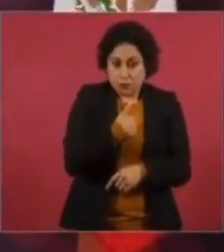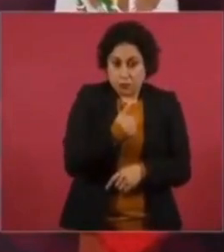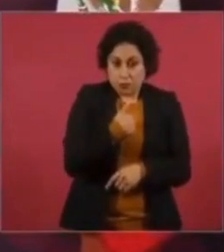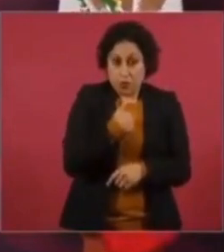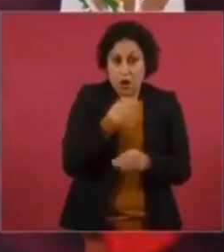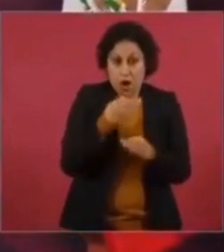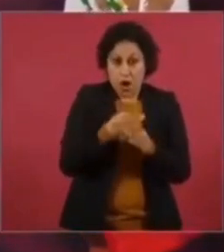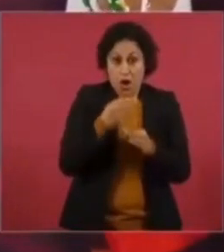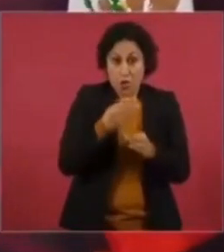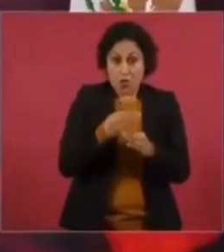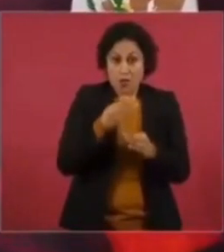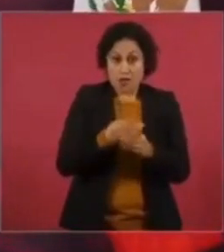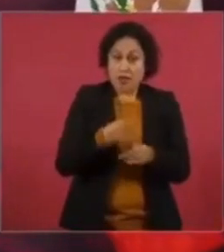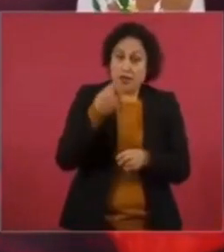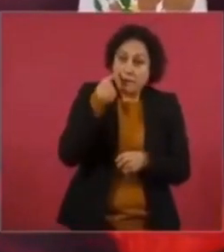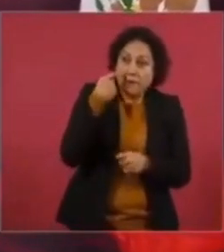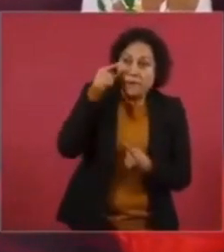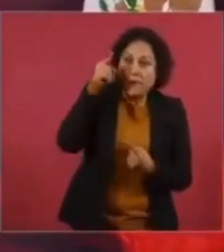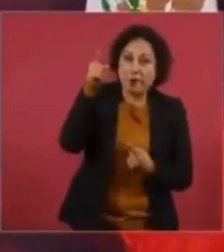hablando de estos corruptos